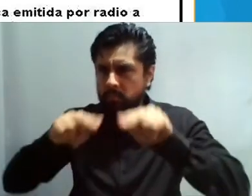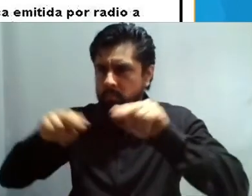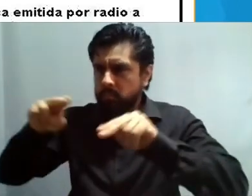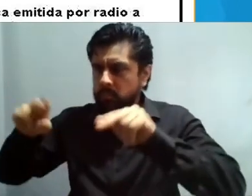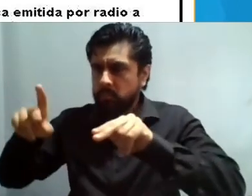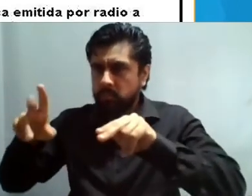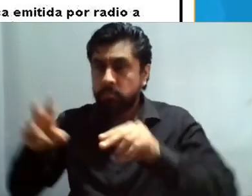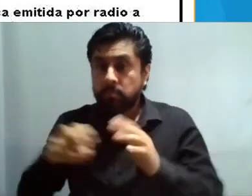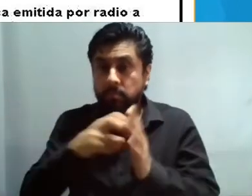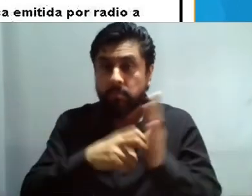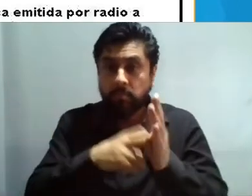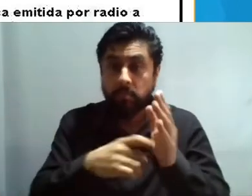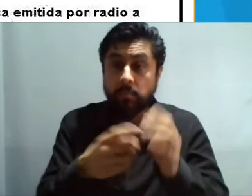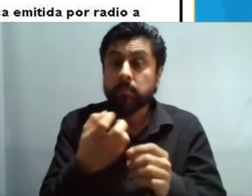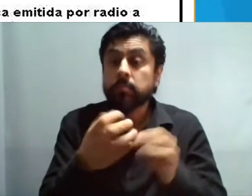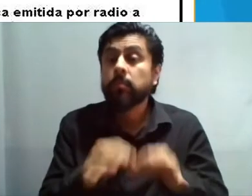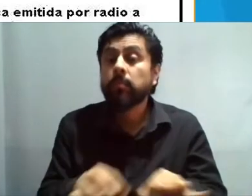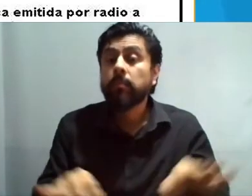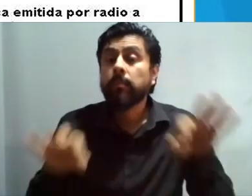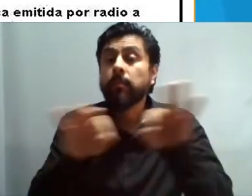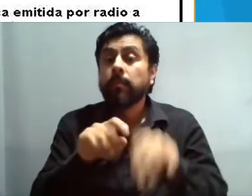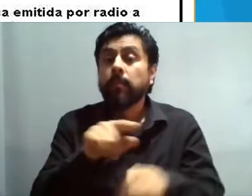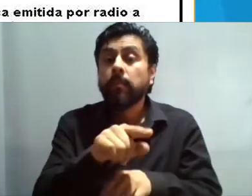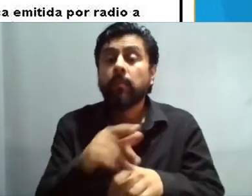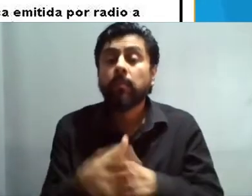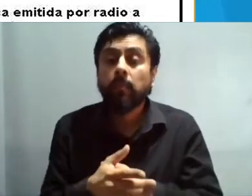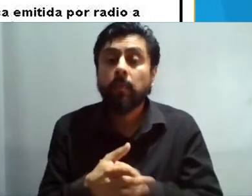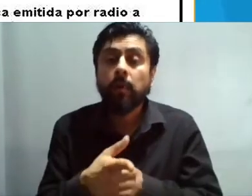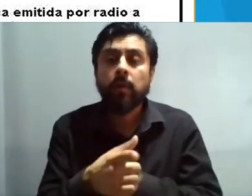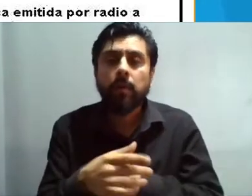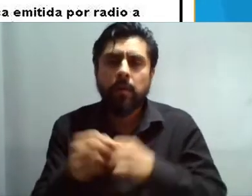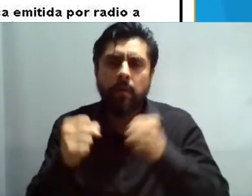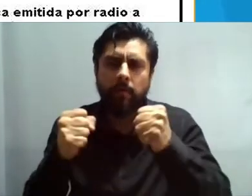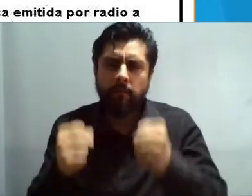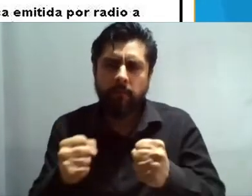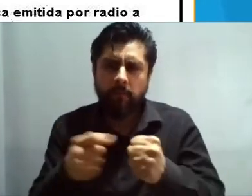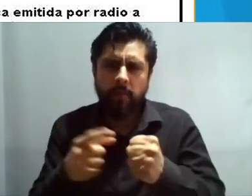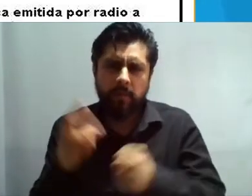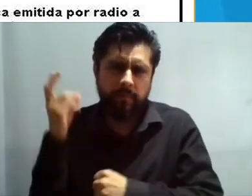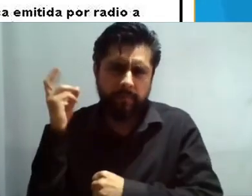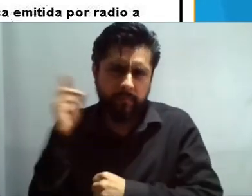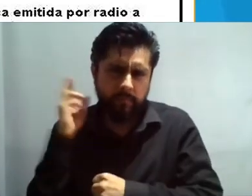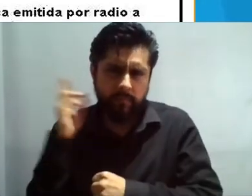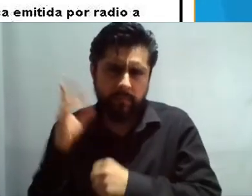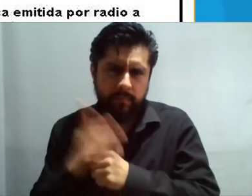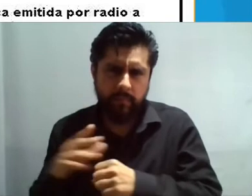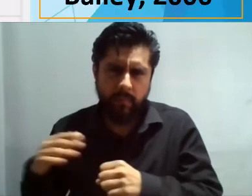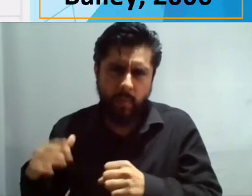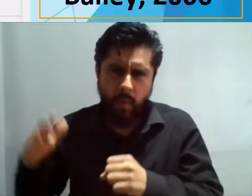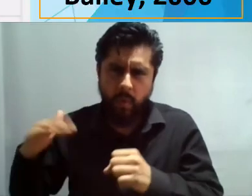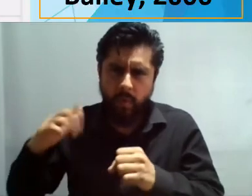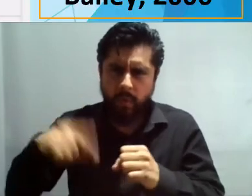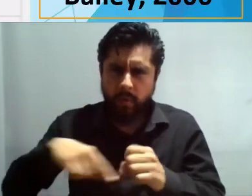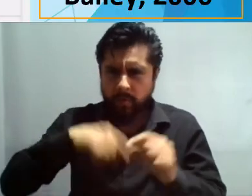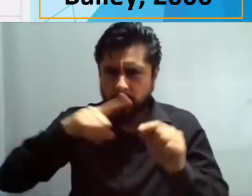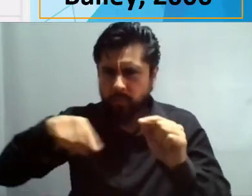muy importante, muy importante en la fuerza de la onda sonora. ¿Esto a qué nos llevaría? Veamos la siguiente tabla, por